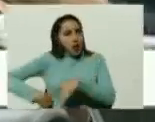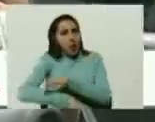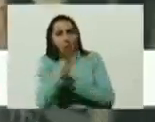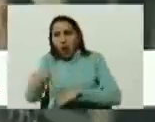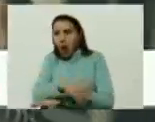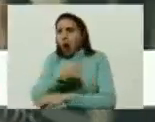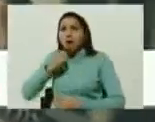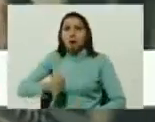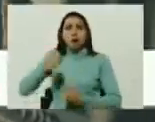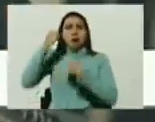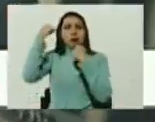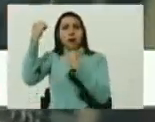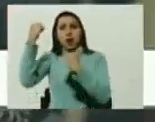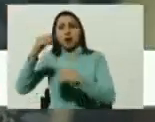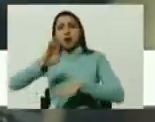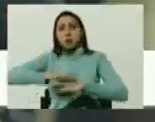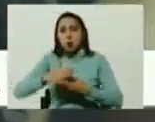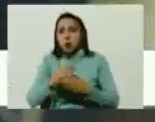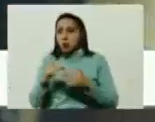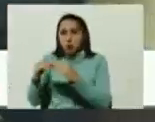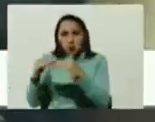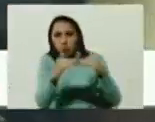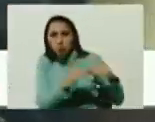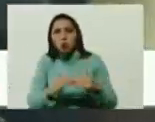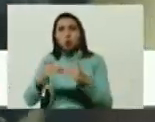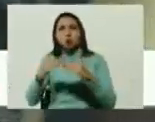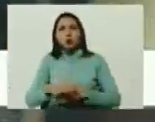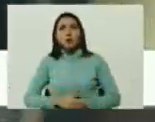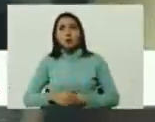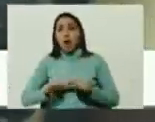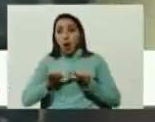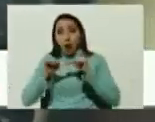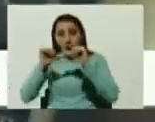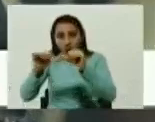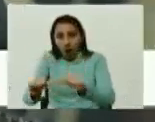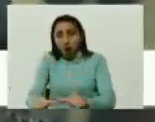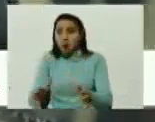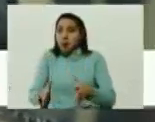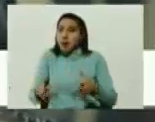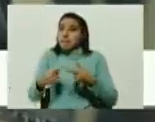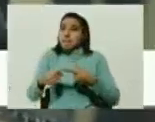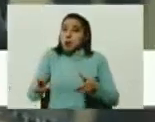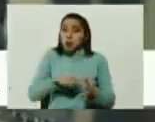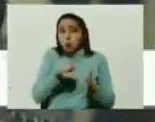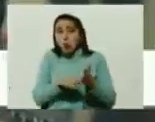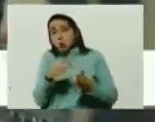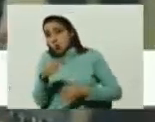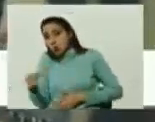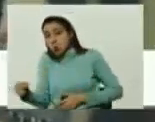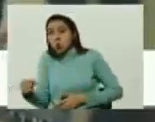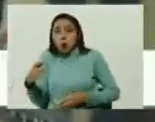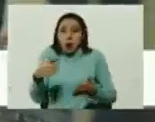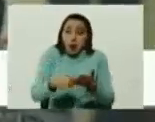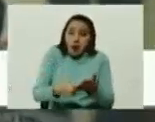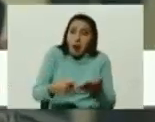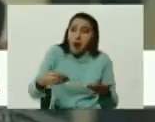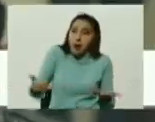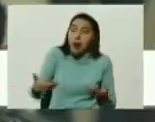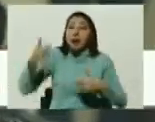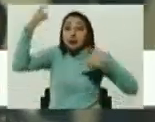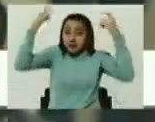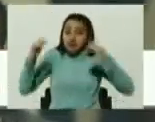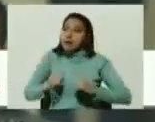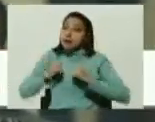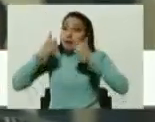para reclamar la homologación y logramos avances pero nunca el 100% del salario mínimo fue con el comandante chávez